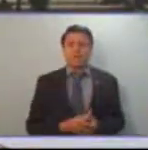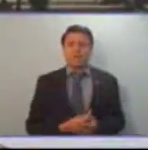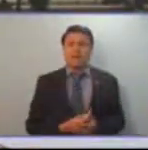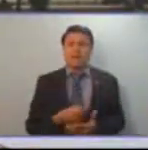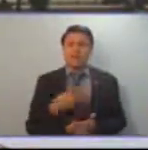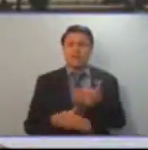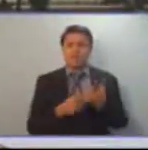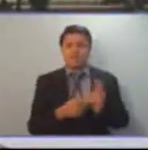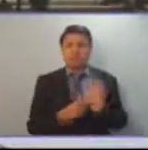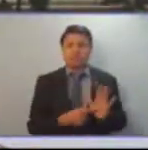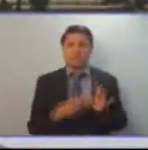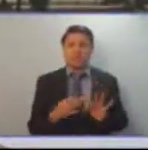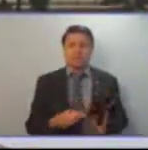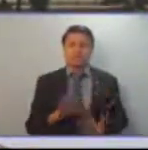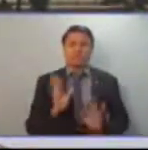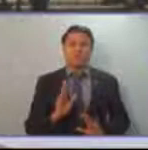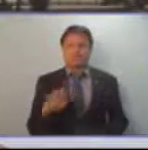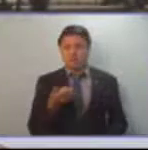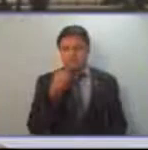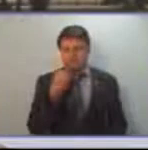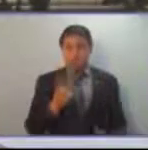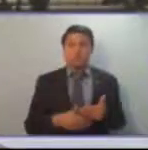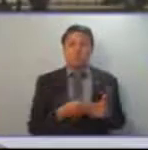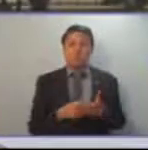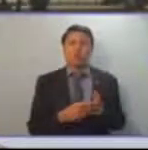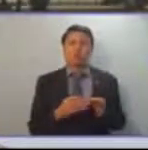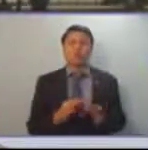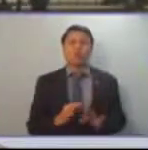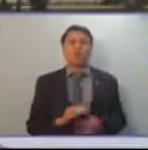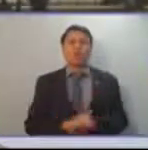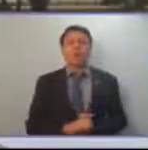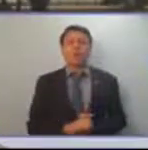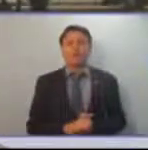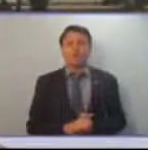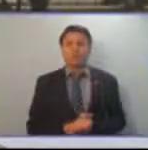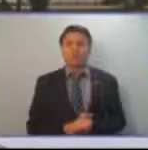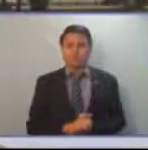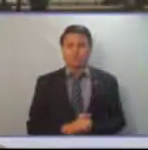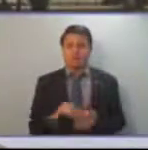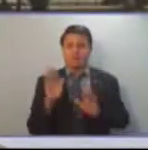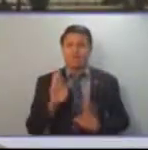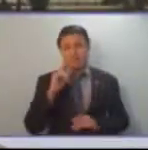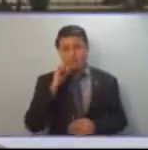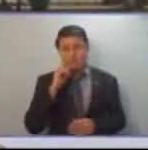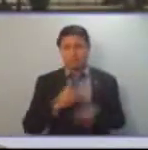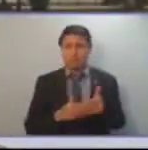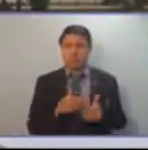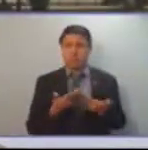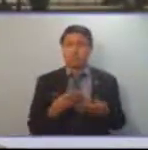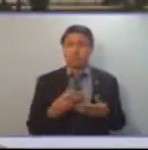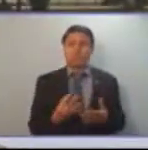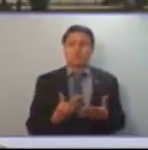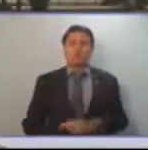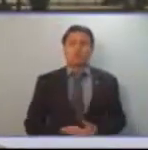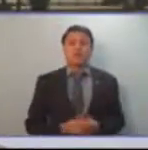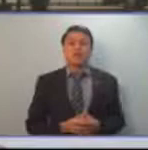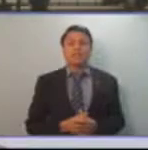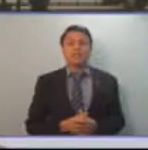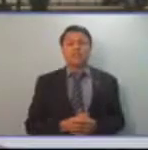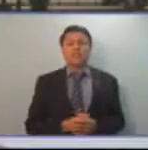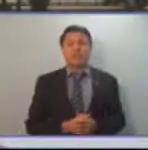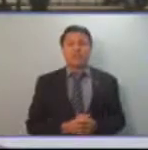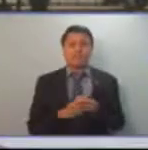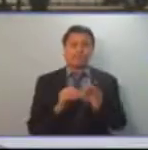por expresarse libremente. Entonces estos cambios han costado mucho sacrificio. En Copás